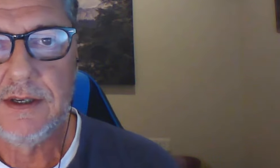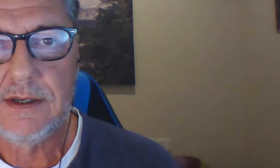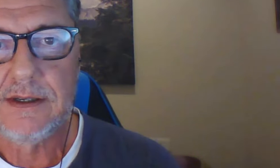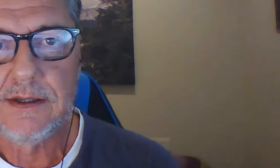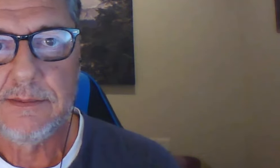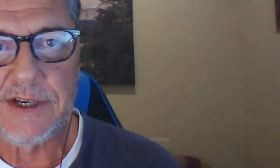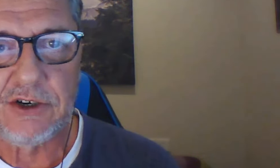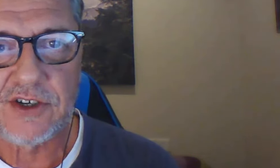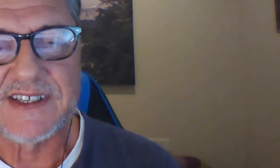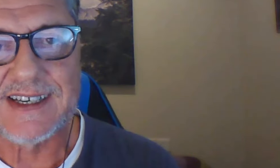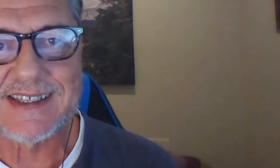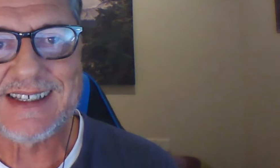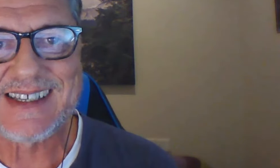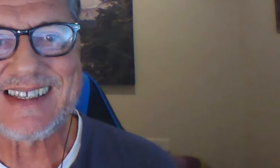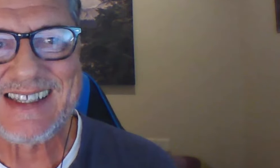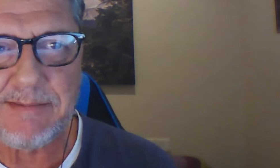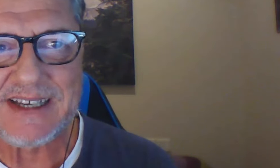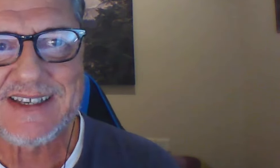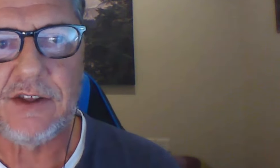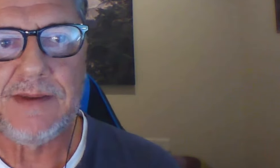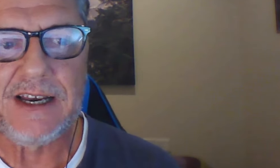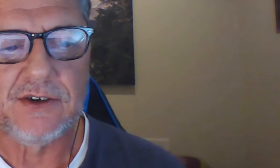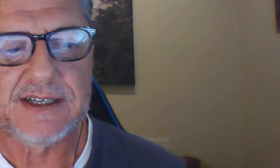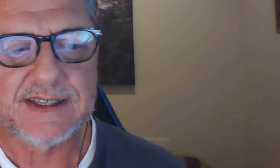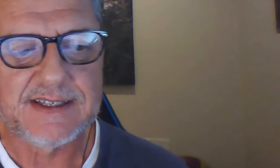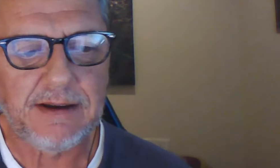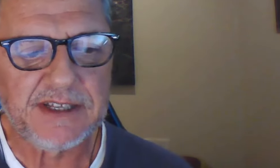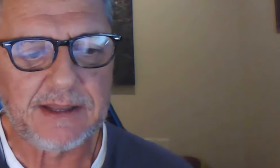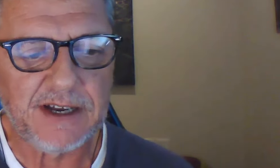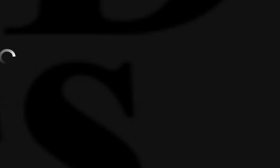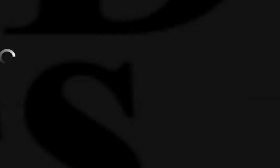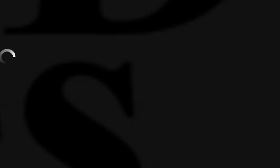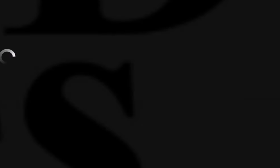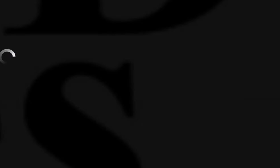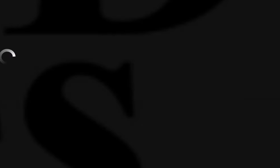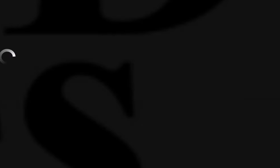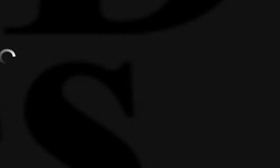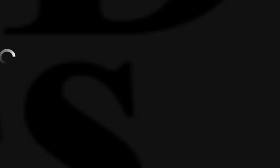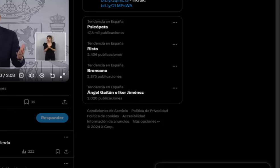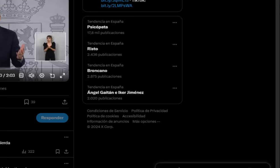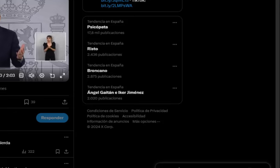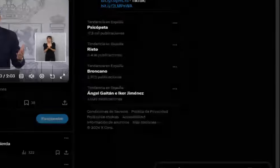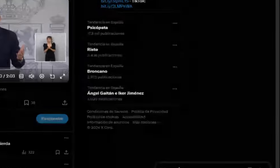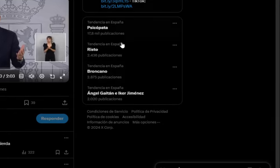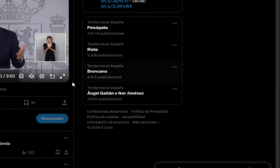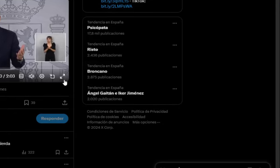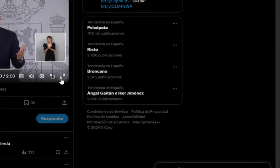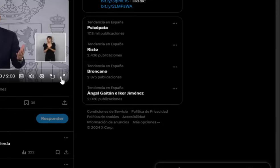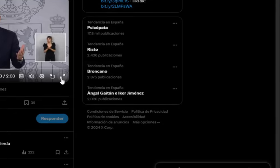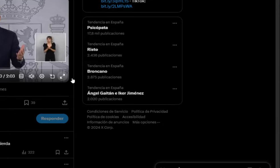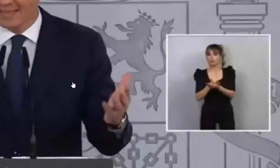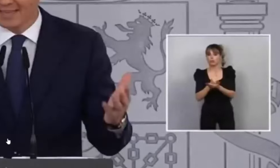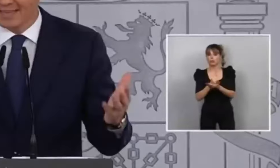tonto pero lo que sí que sé es que es demasiado malo excesivamente malo atentos a